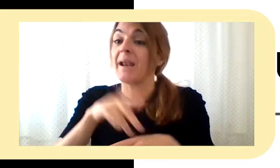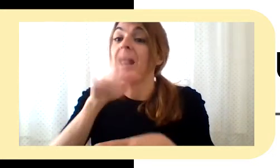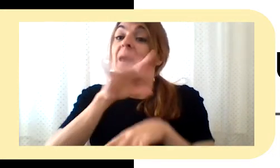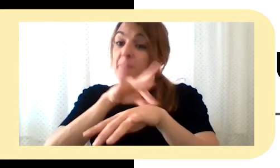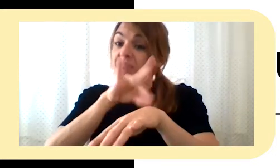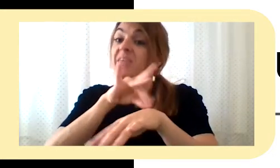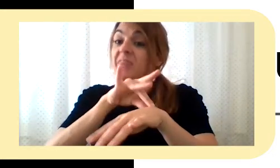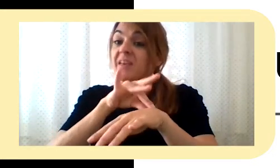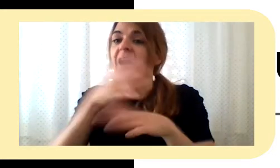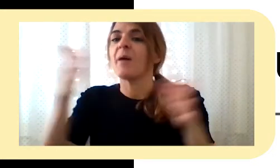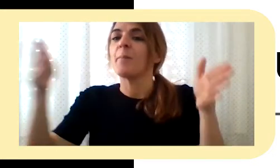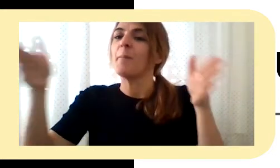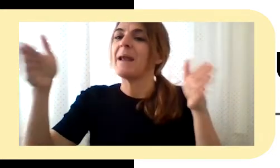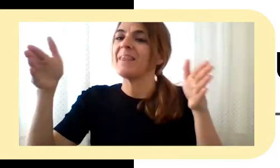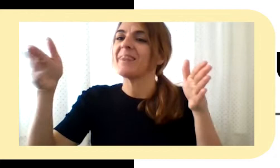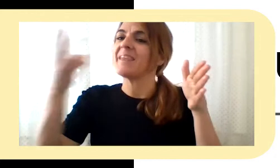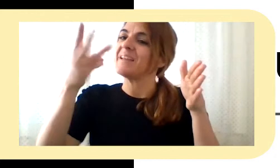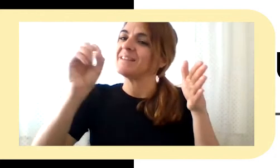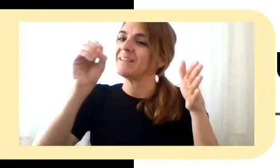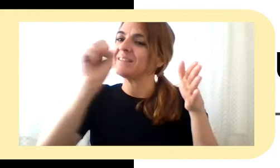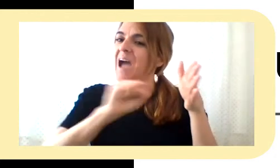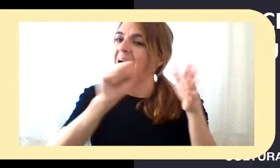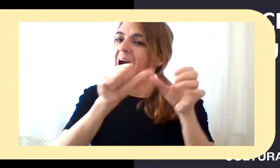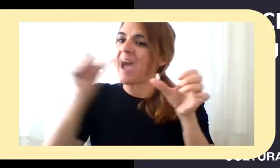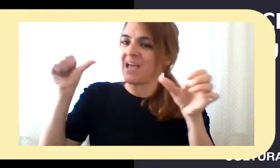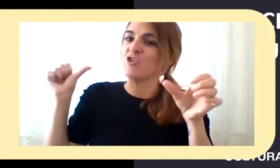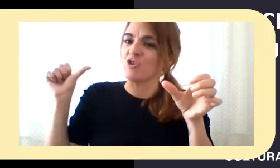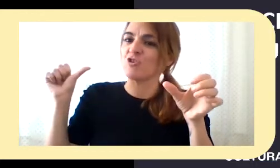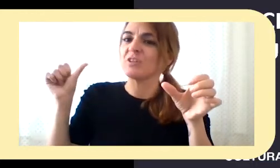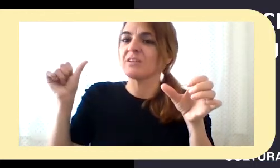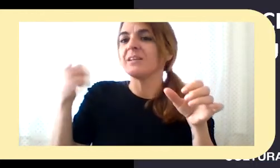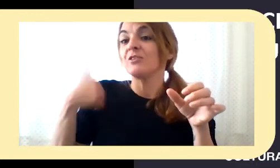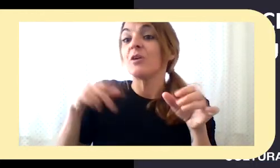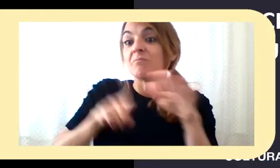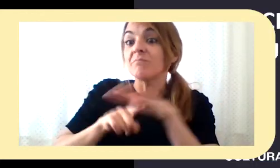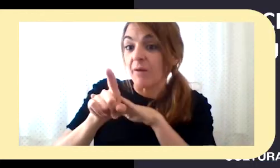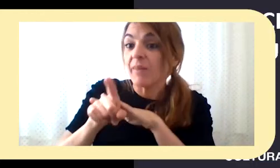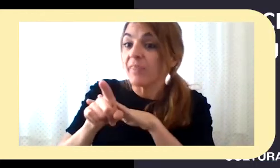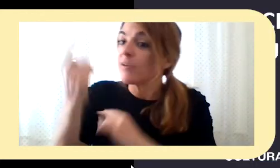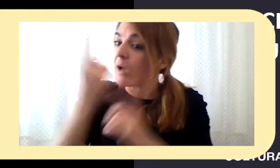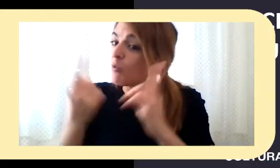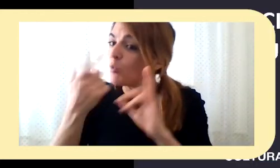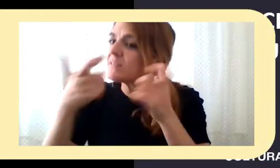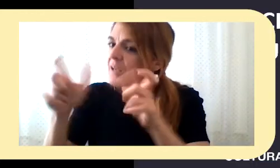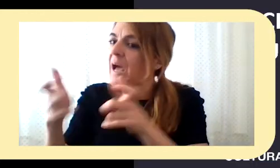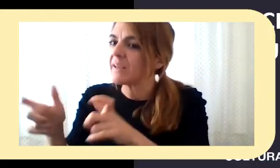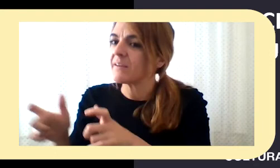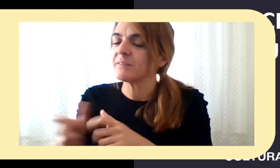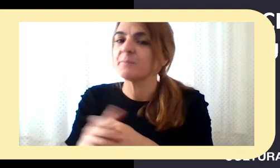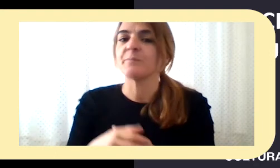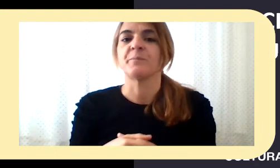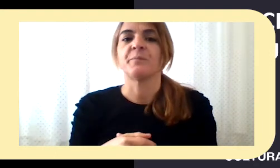30 últimos años, de lo que hemos sabido y de lo que se va avanzando, porque en algunas áreas se está avanzando. Y